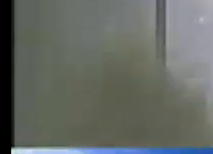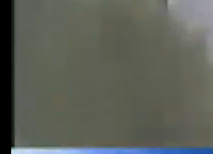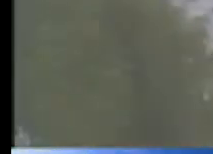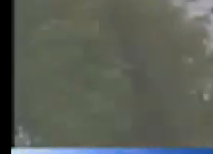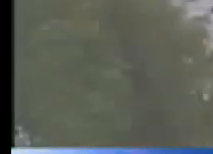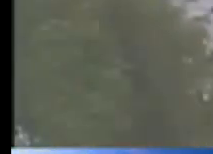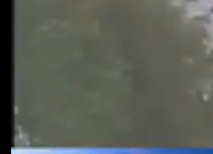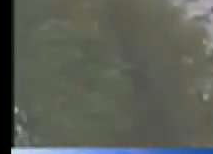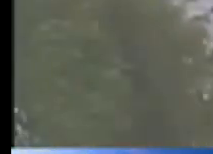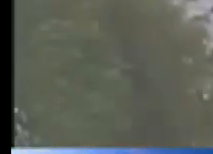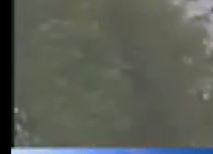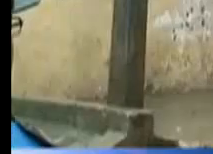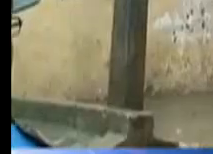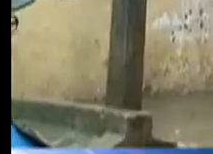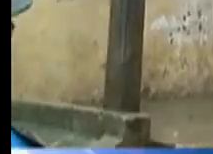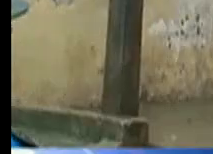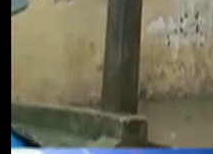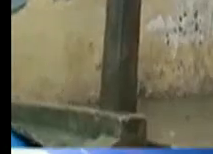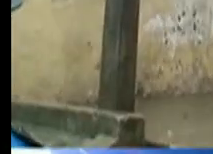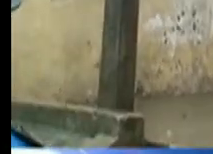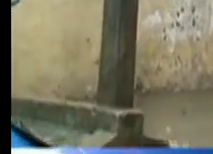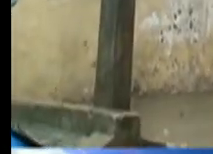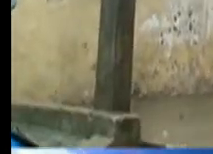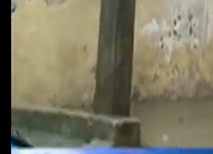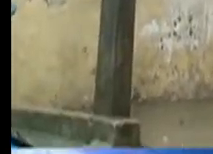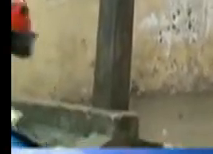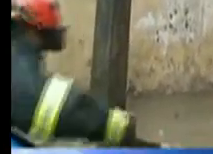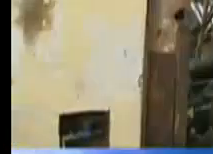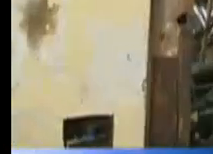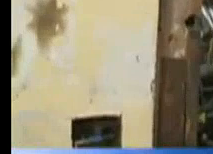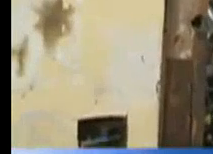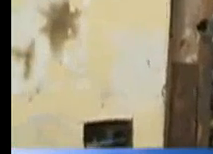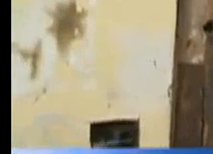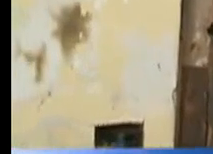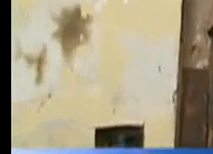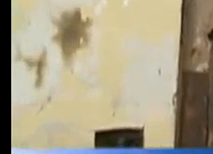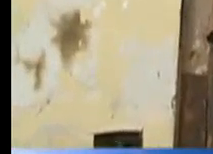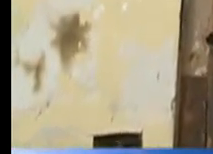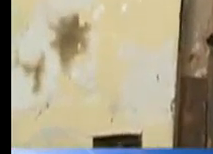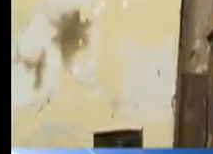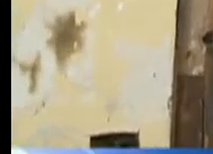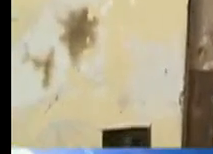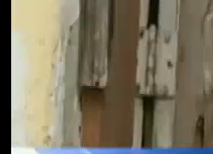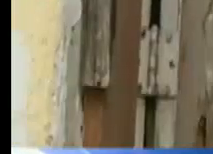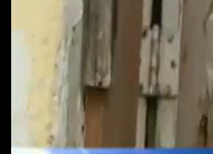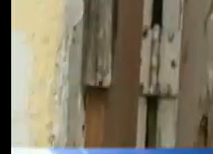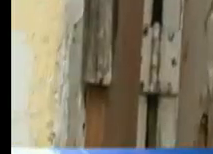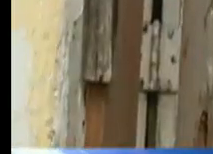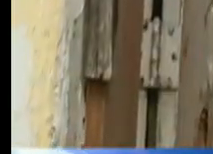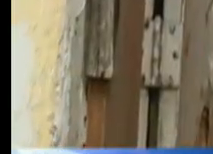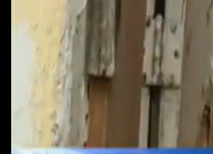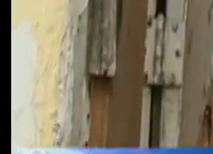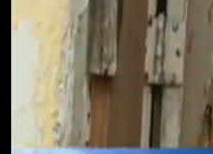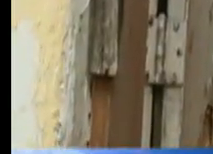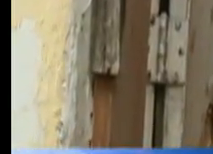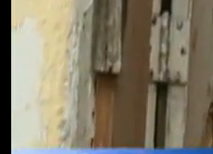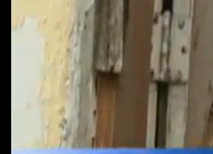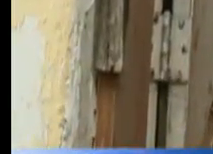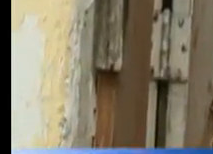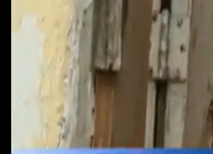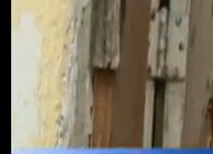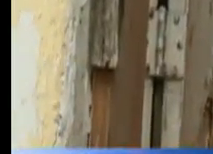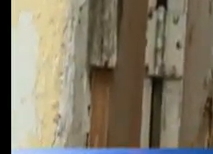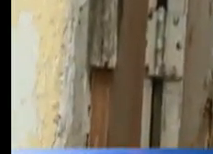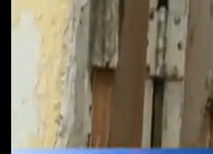Aguaceros y tormentas eléctricas en Quito. Dos adultos y cuatro menores de edad se salvaron de